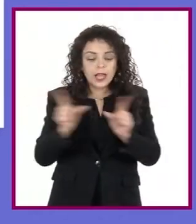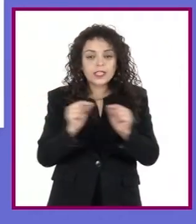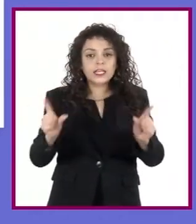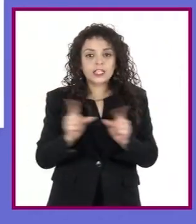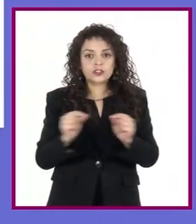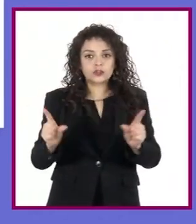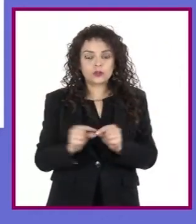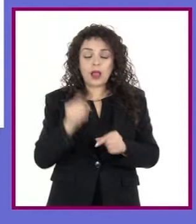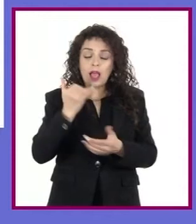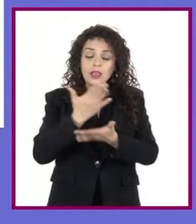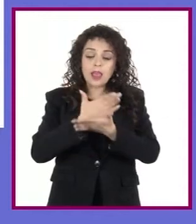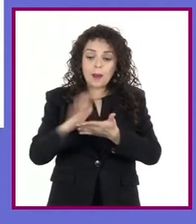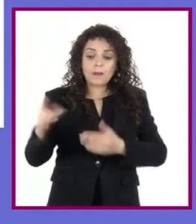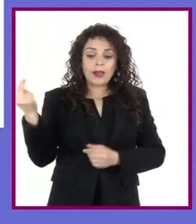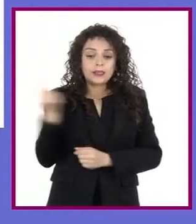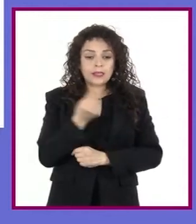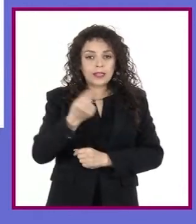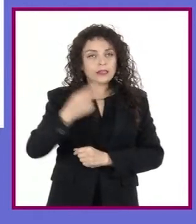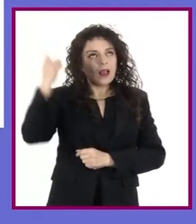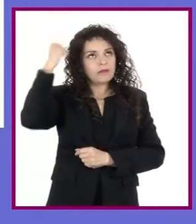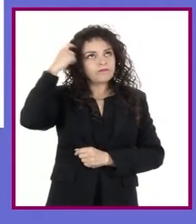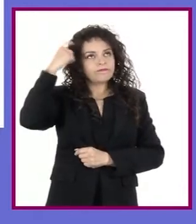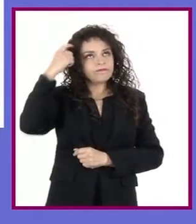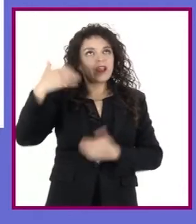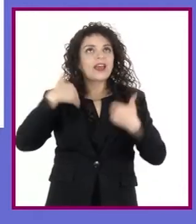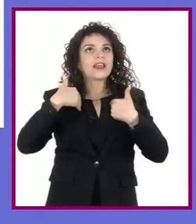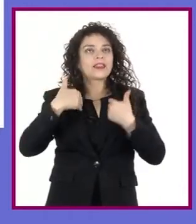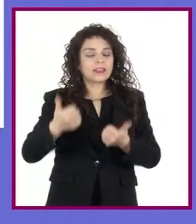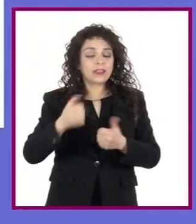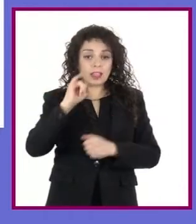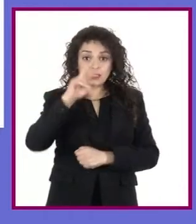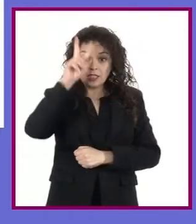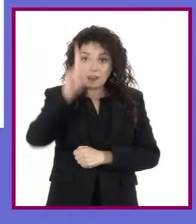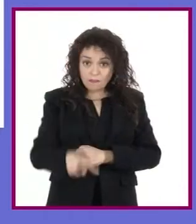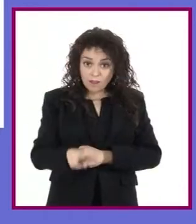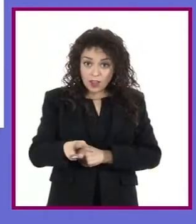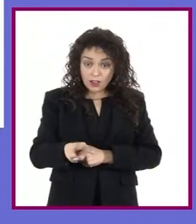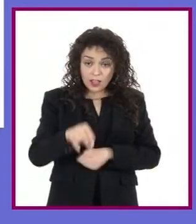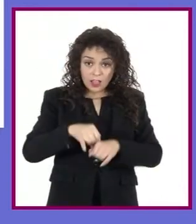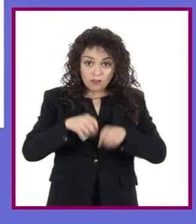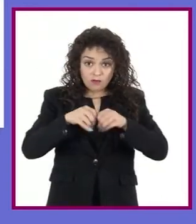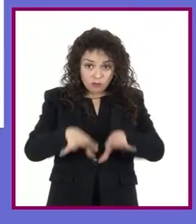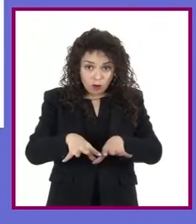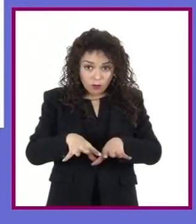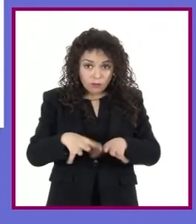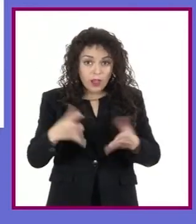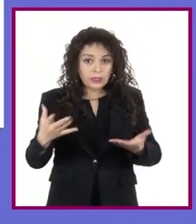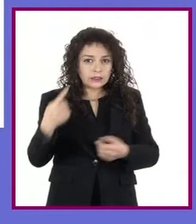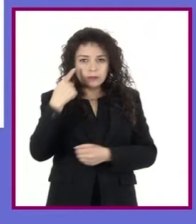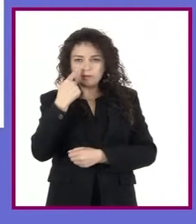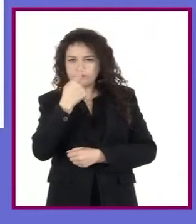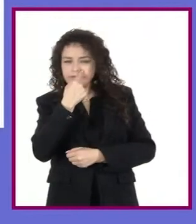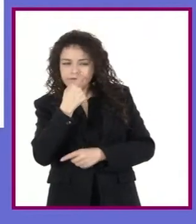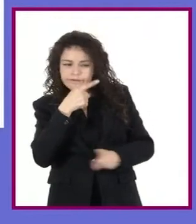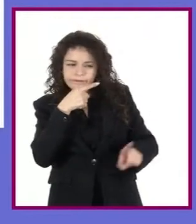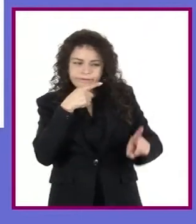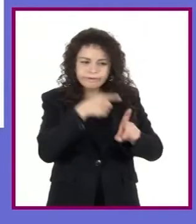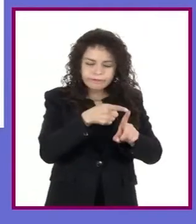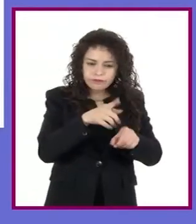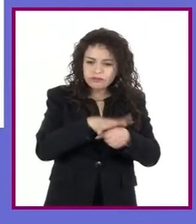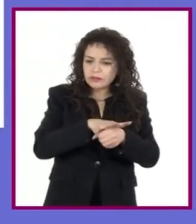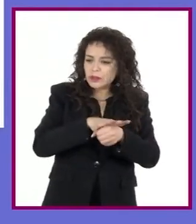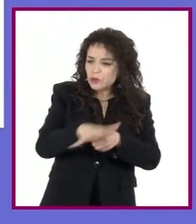que considerar la objetividad, la veracidad, el enfoque, la perspectiva,